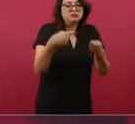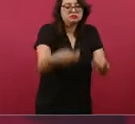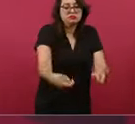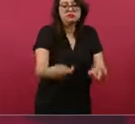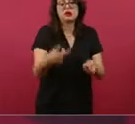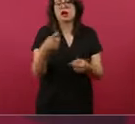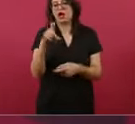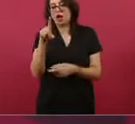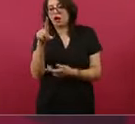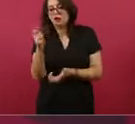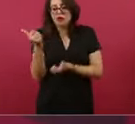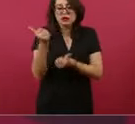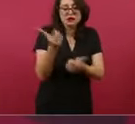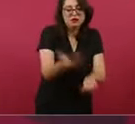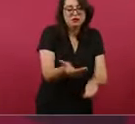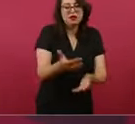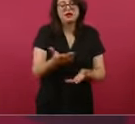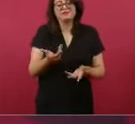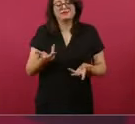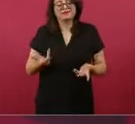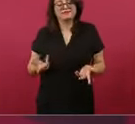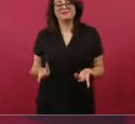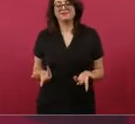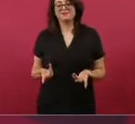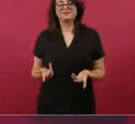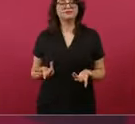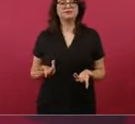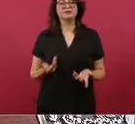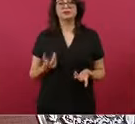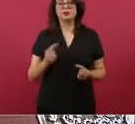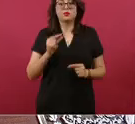Y así en Oaxaca